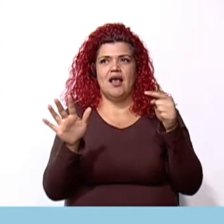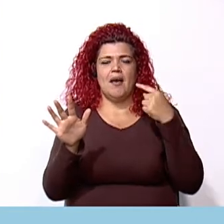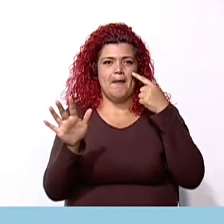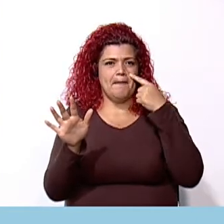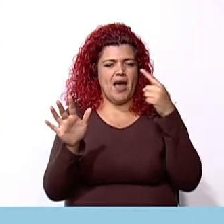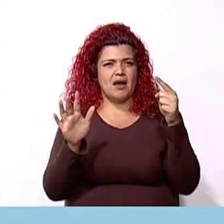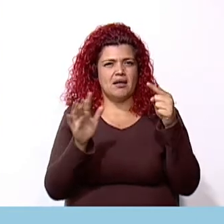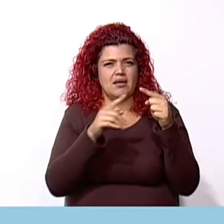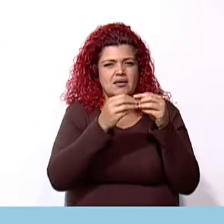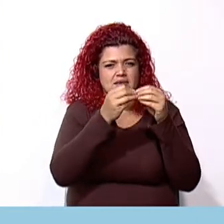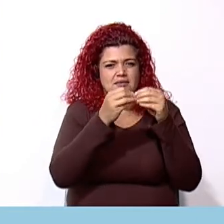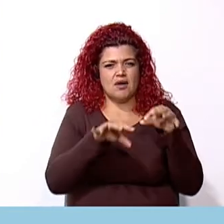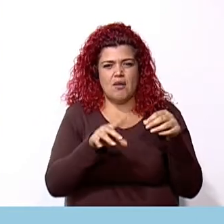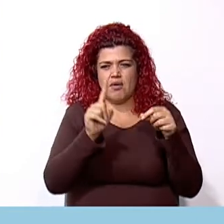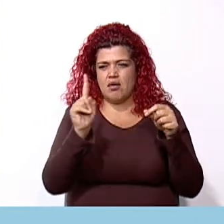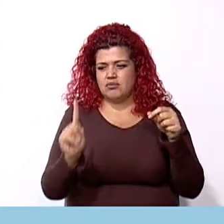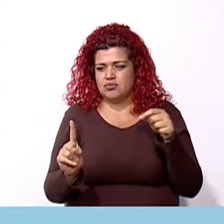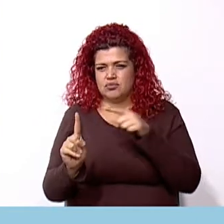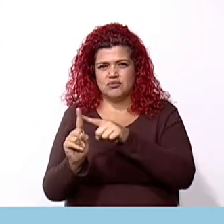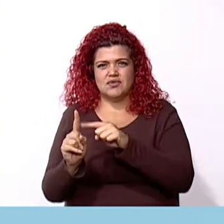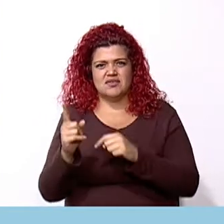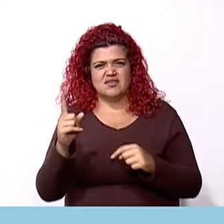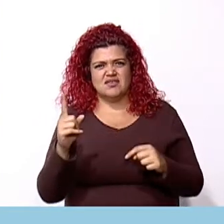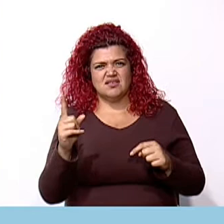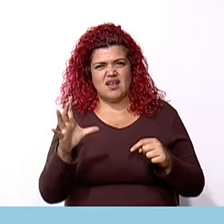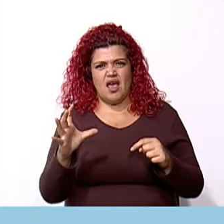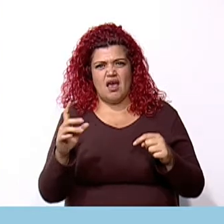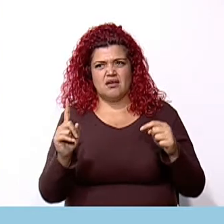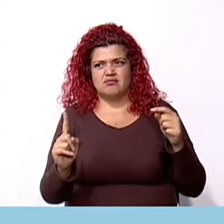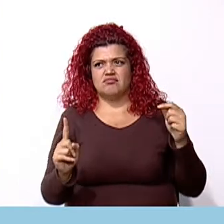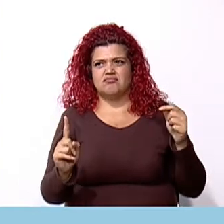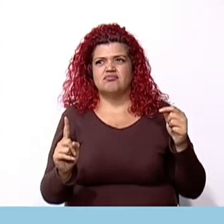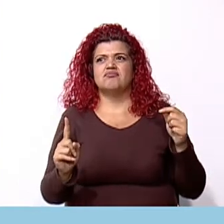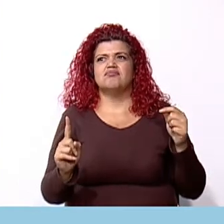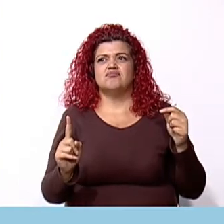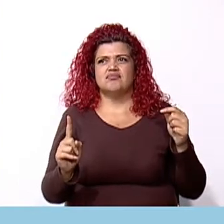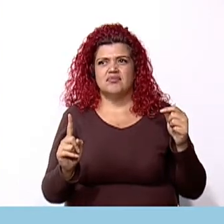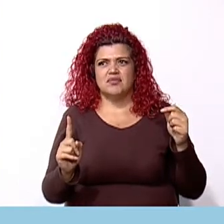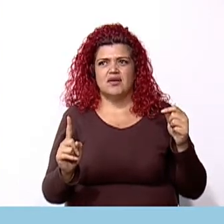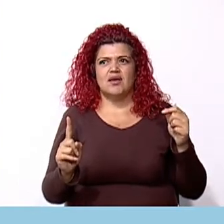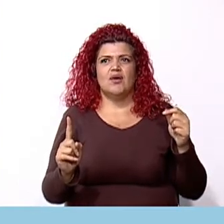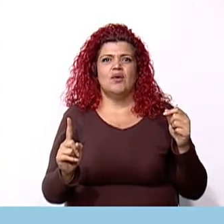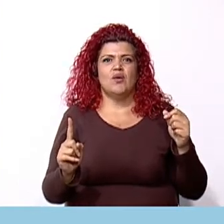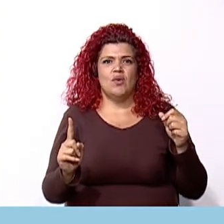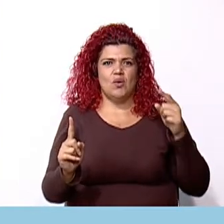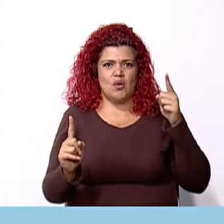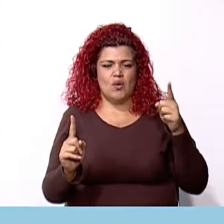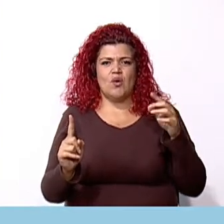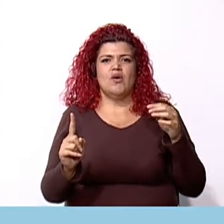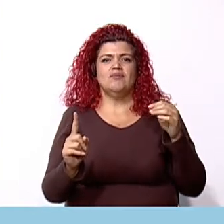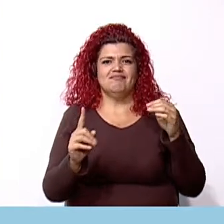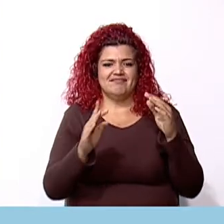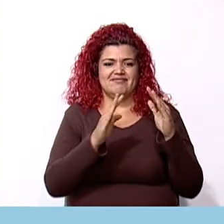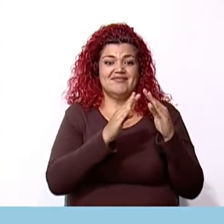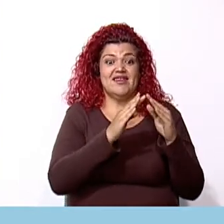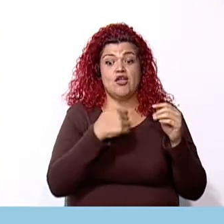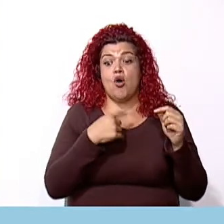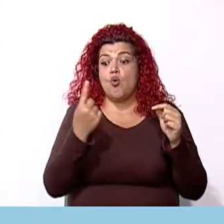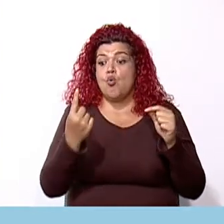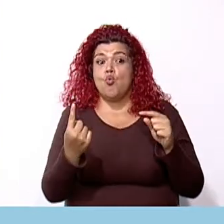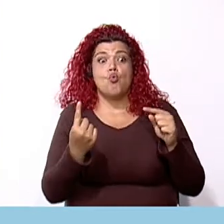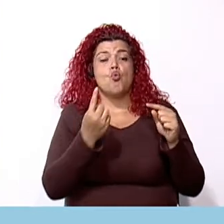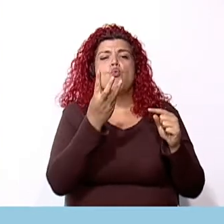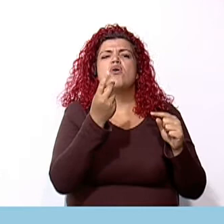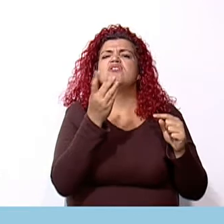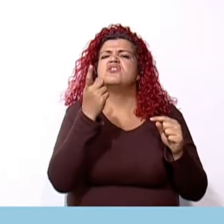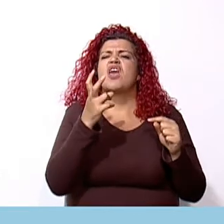Nos da una centena repartida entre los 5 hogares, entre el divisor, que